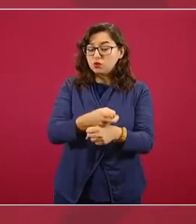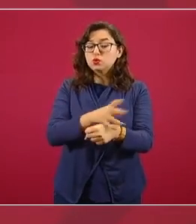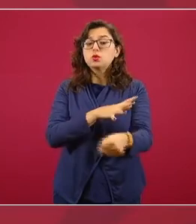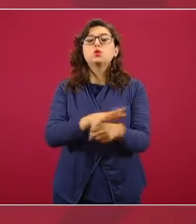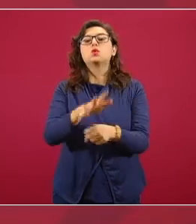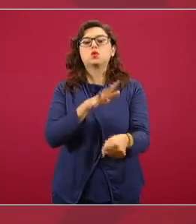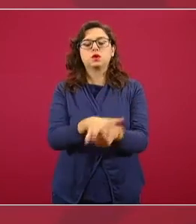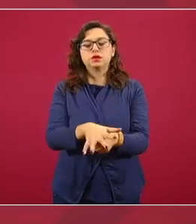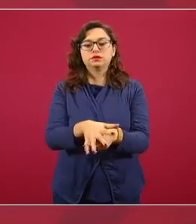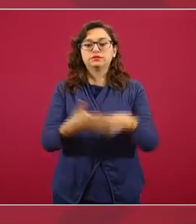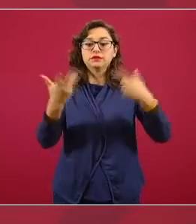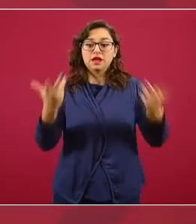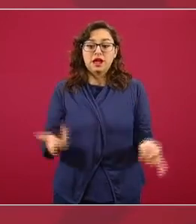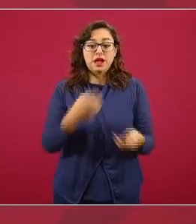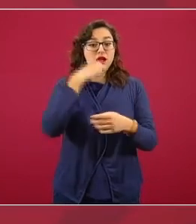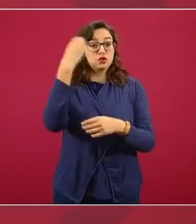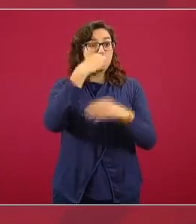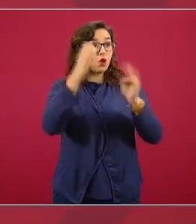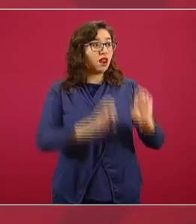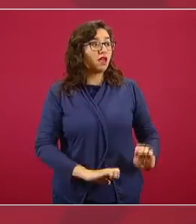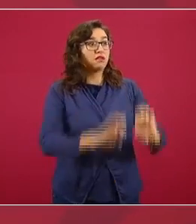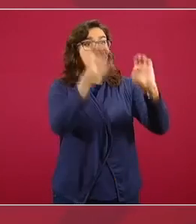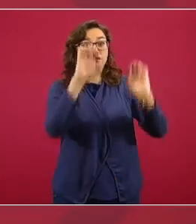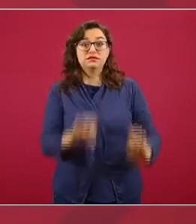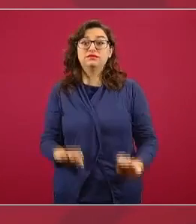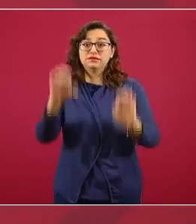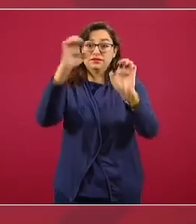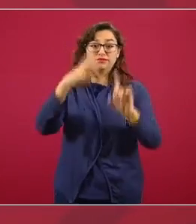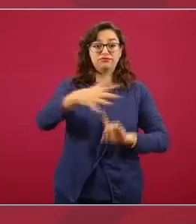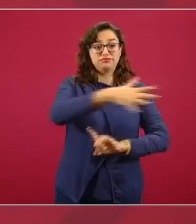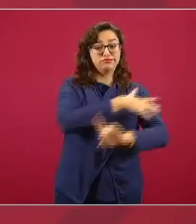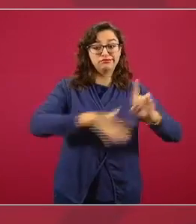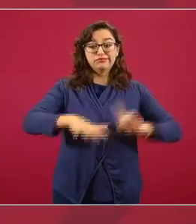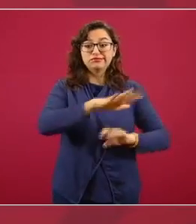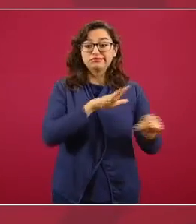la situación de los planteles educativos que